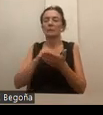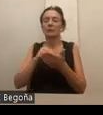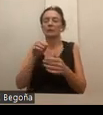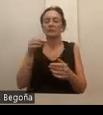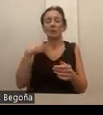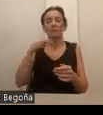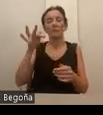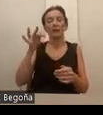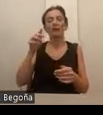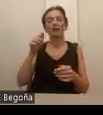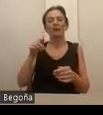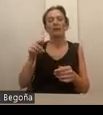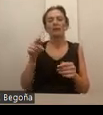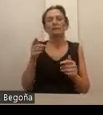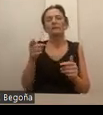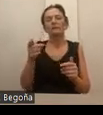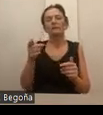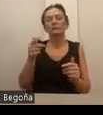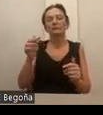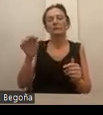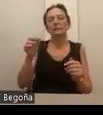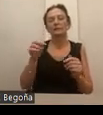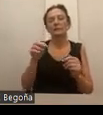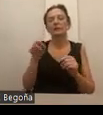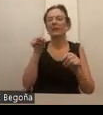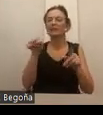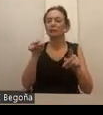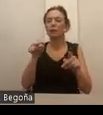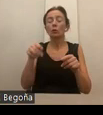para la que los sanitarios apenas tenemos